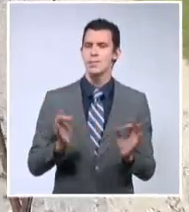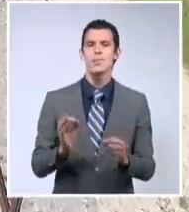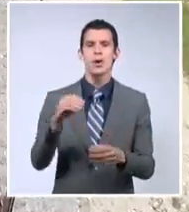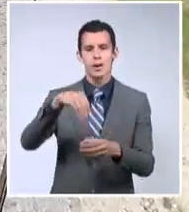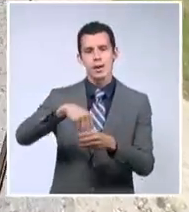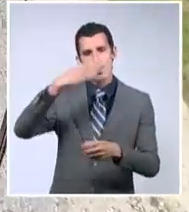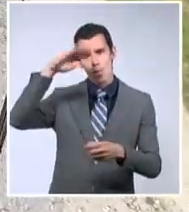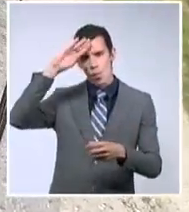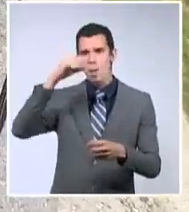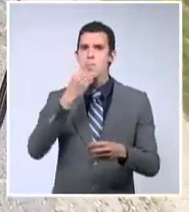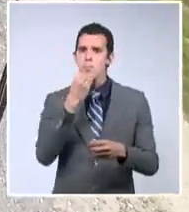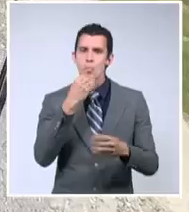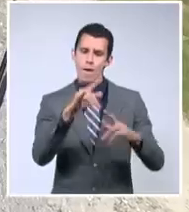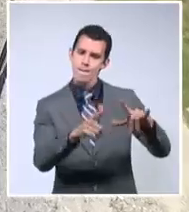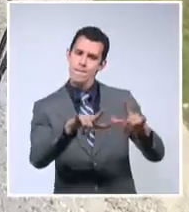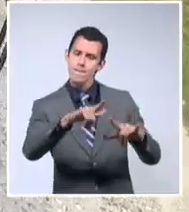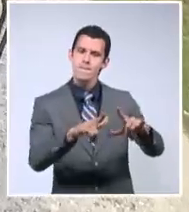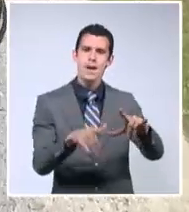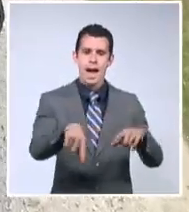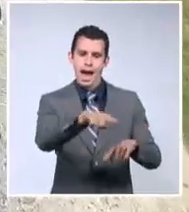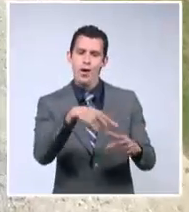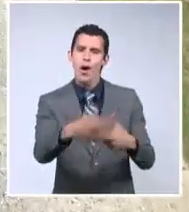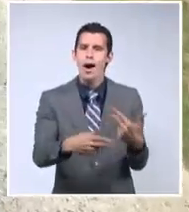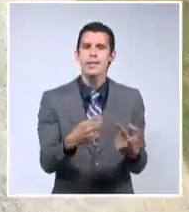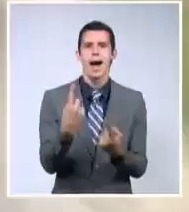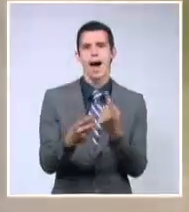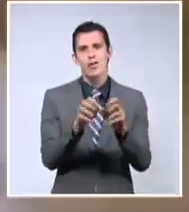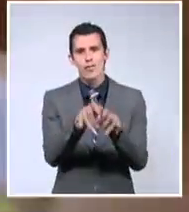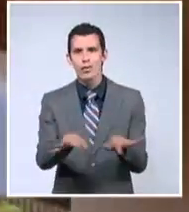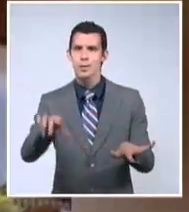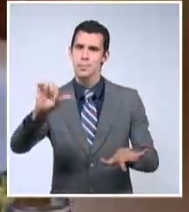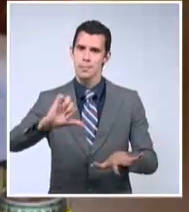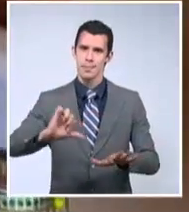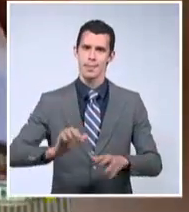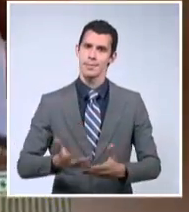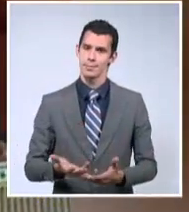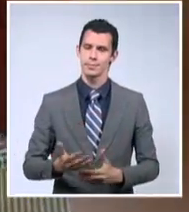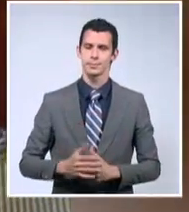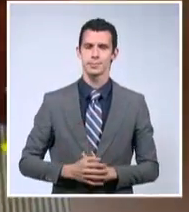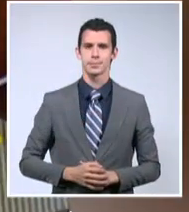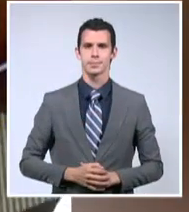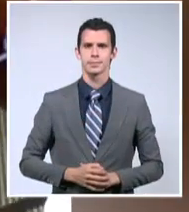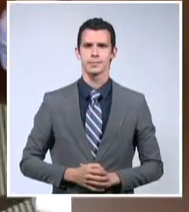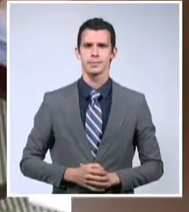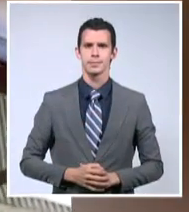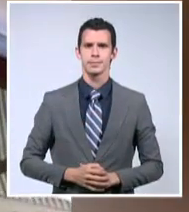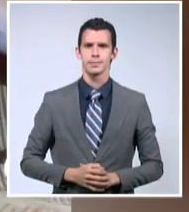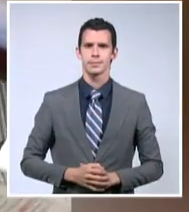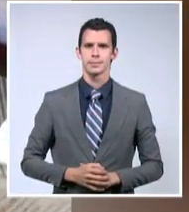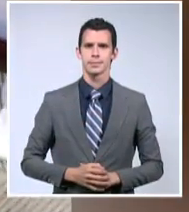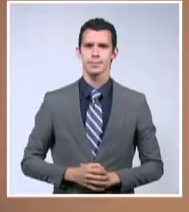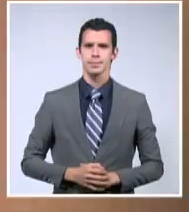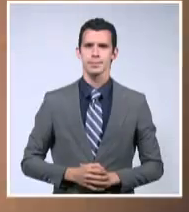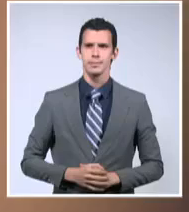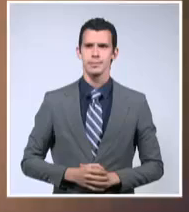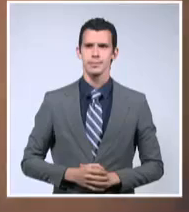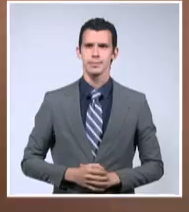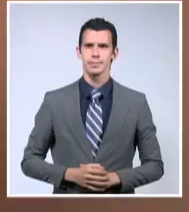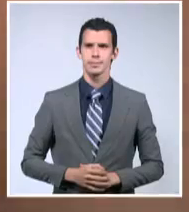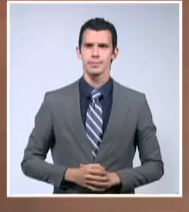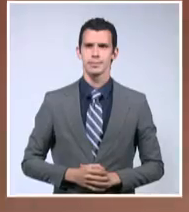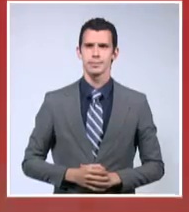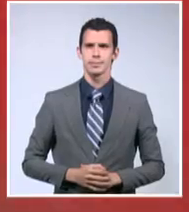intentan articular otros hechos agresivos contra Cuba. En todos estos casos, al tratarse de ciudadanos y residentes